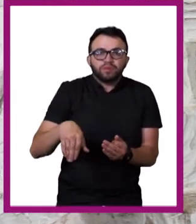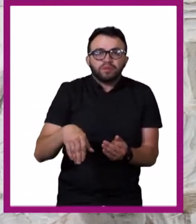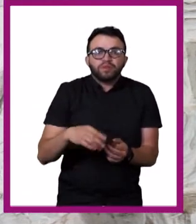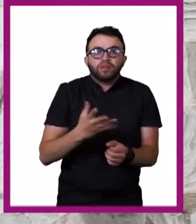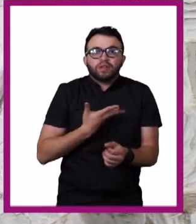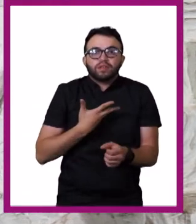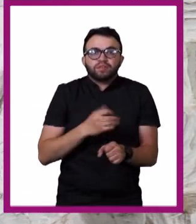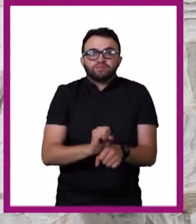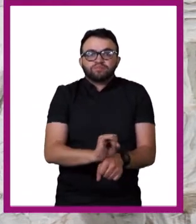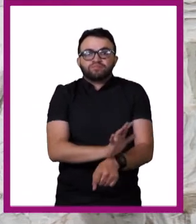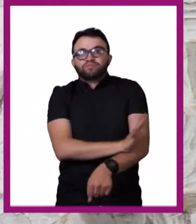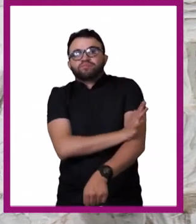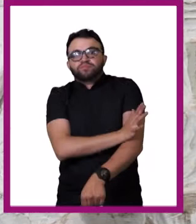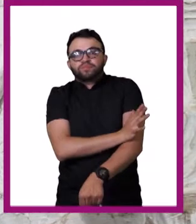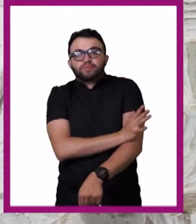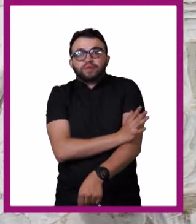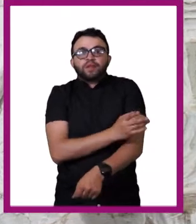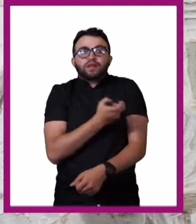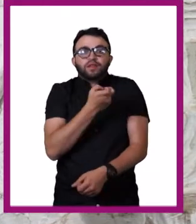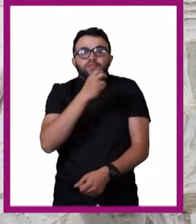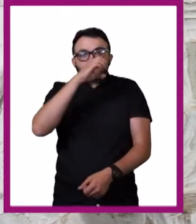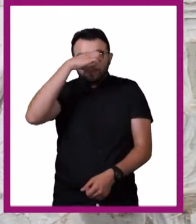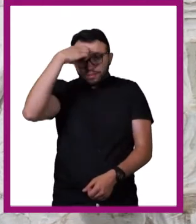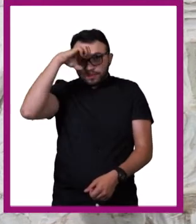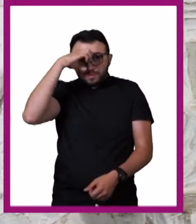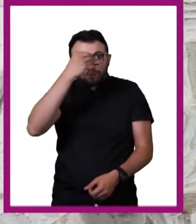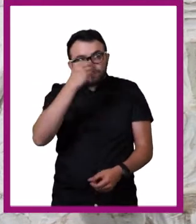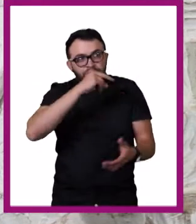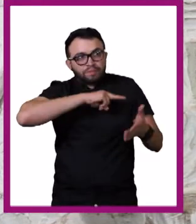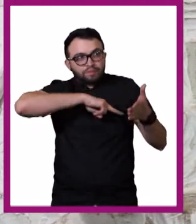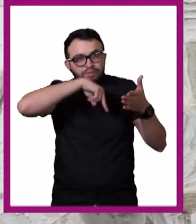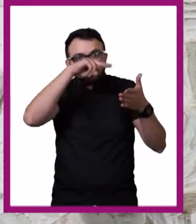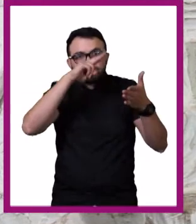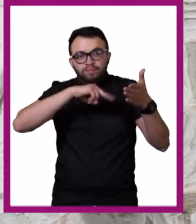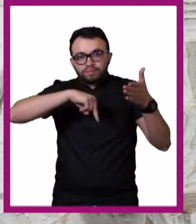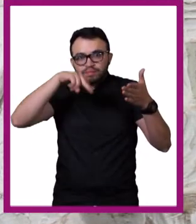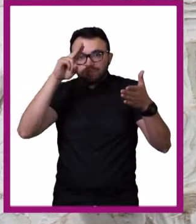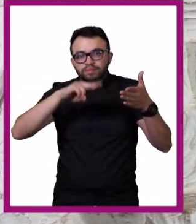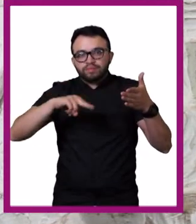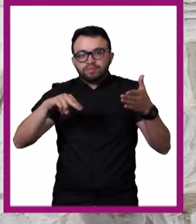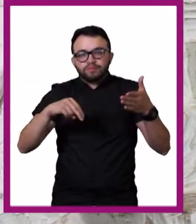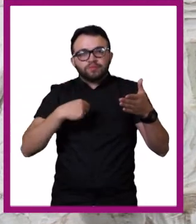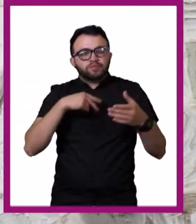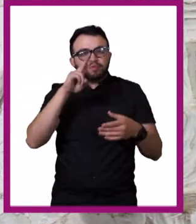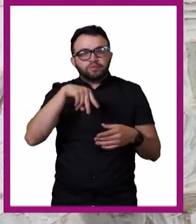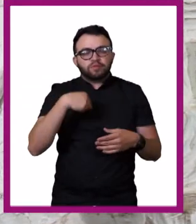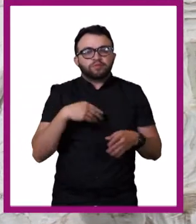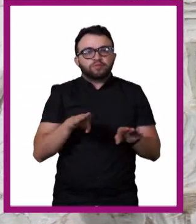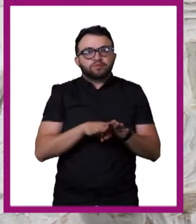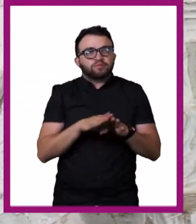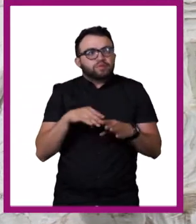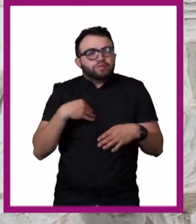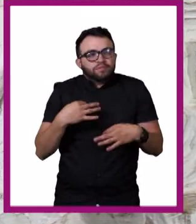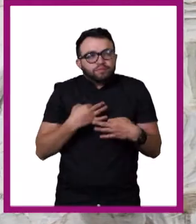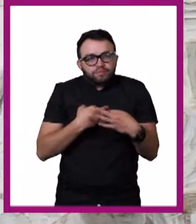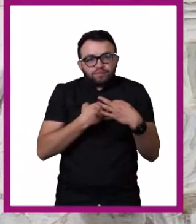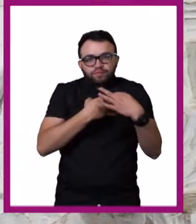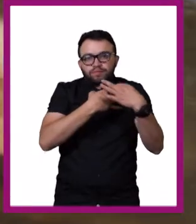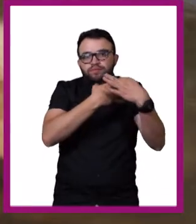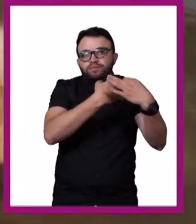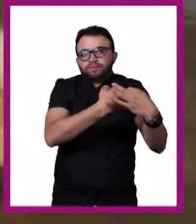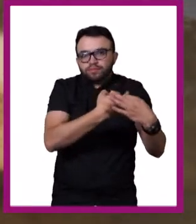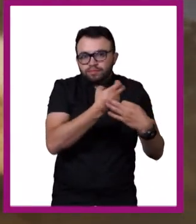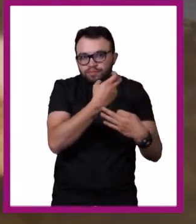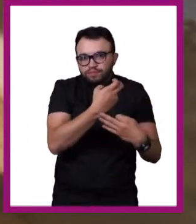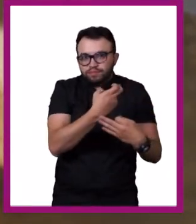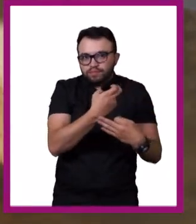este gran artista. Y eso era algo que siempre me atrajo del cuadro. Por lo tanto,